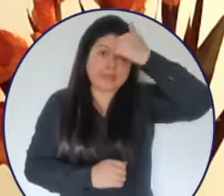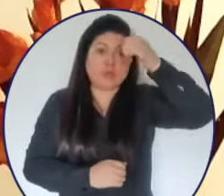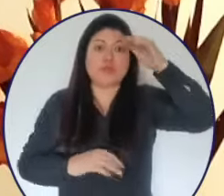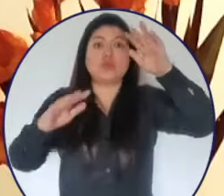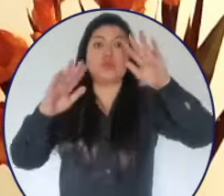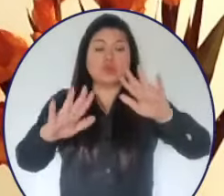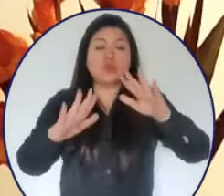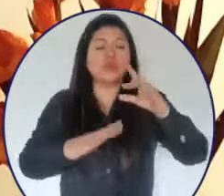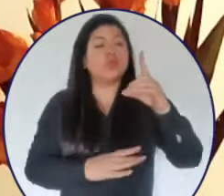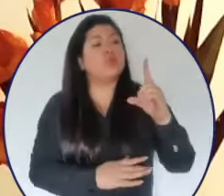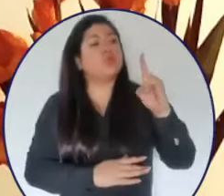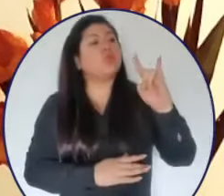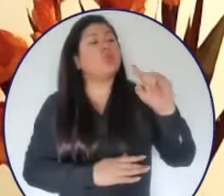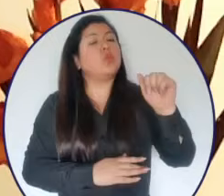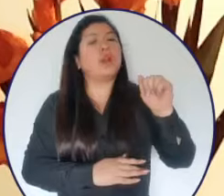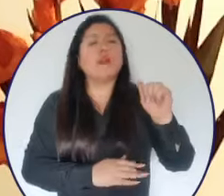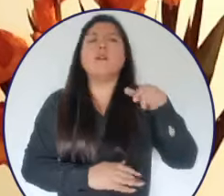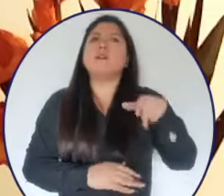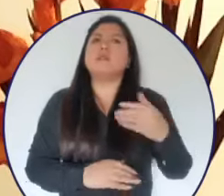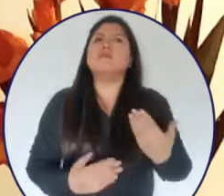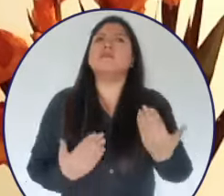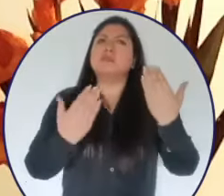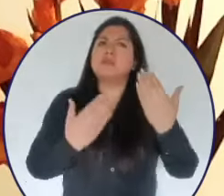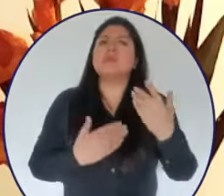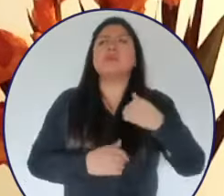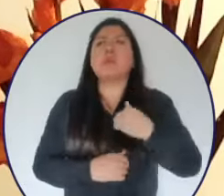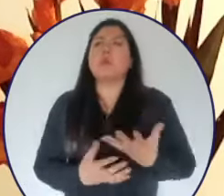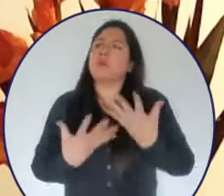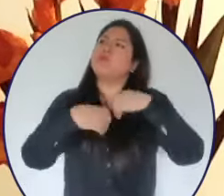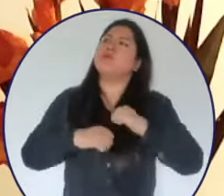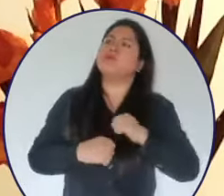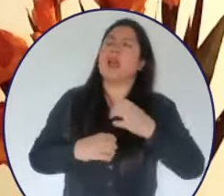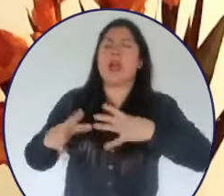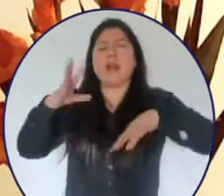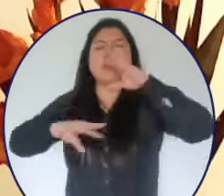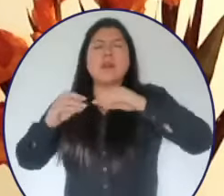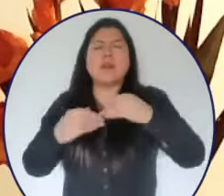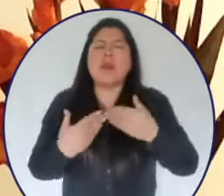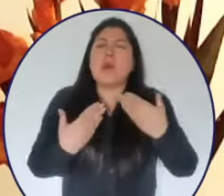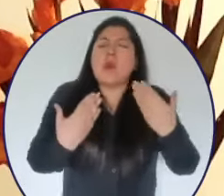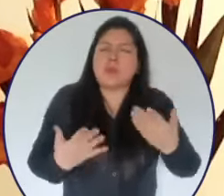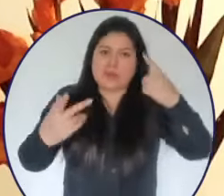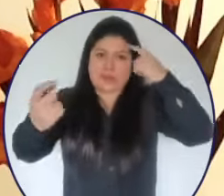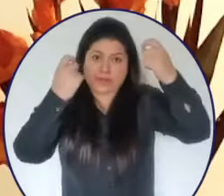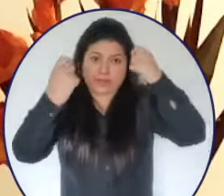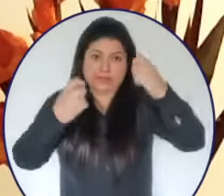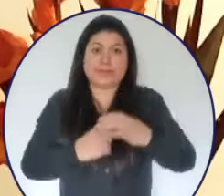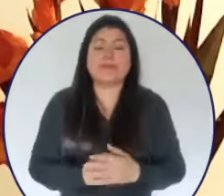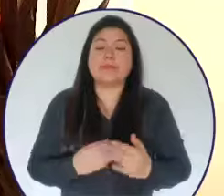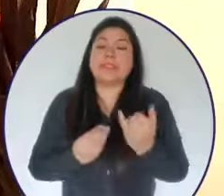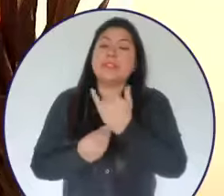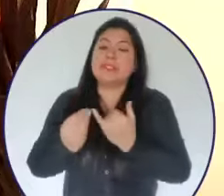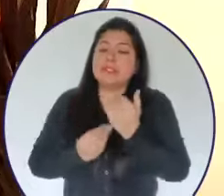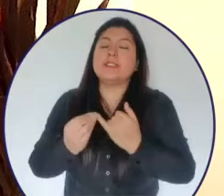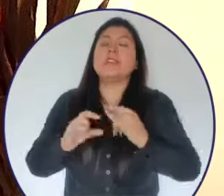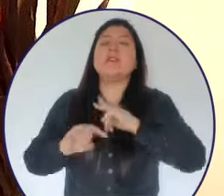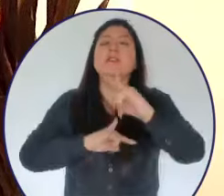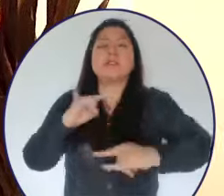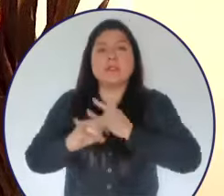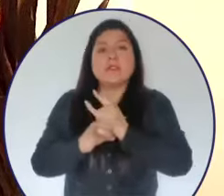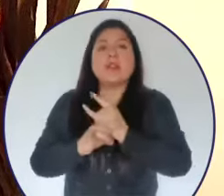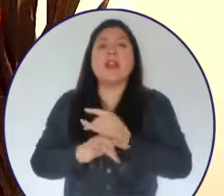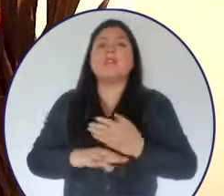y los principios de DUA ayudan al maestro a comprender las diferentes formas de aprender. El